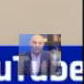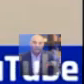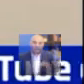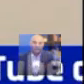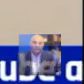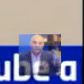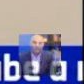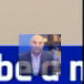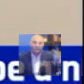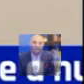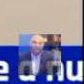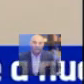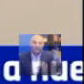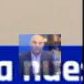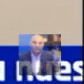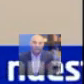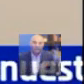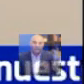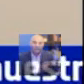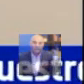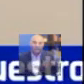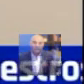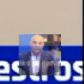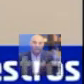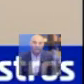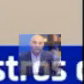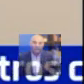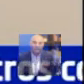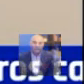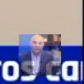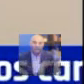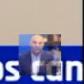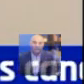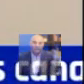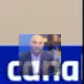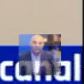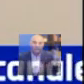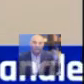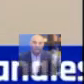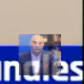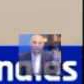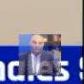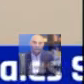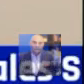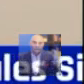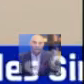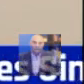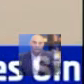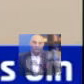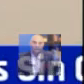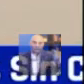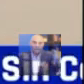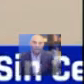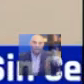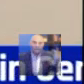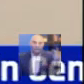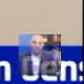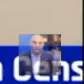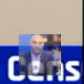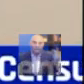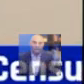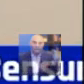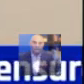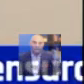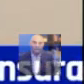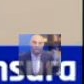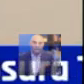cargando con los gobiernos neoliberales. Incluso en la condecoración del Águila Azteca hay niveles, dirían por ejemplo